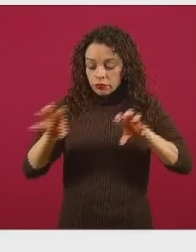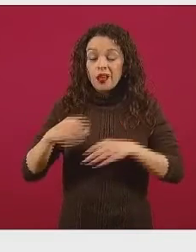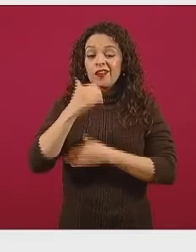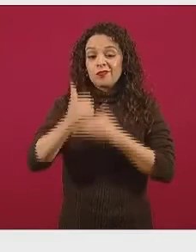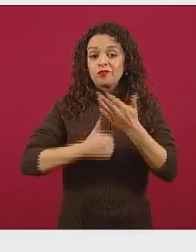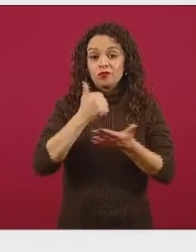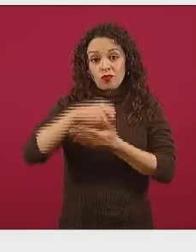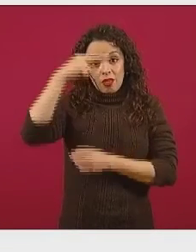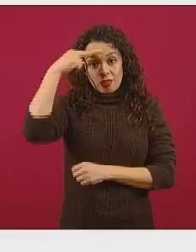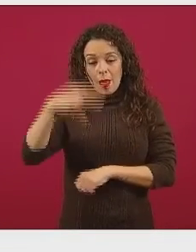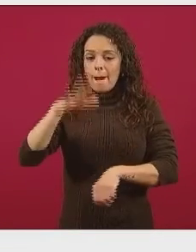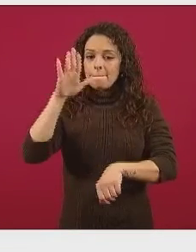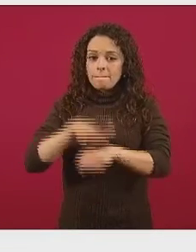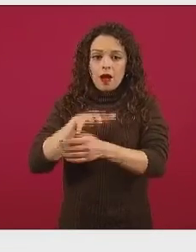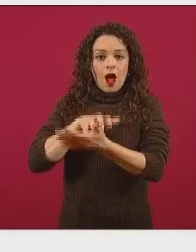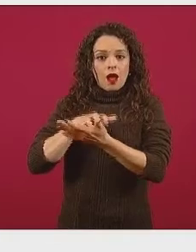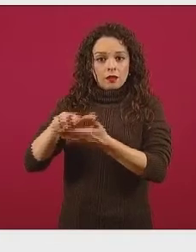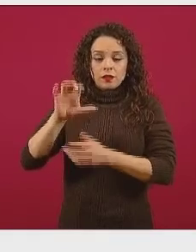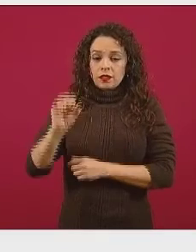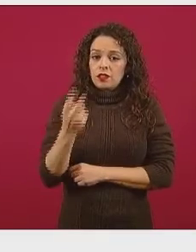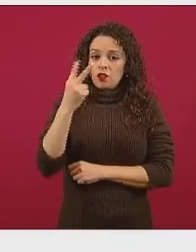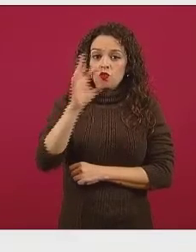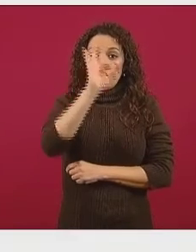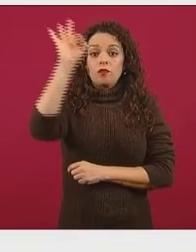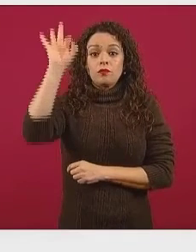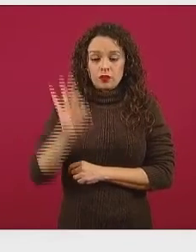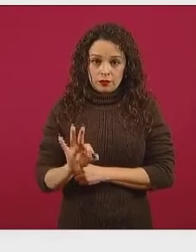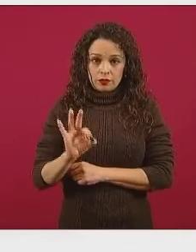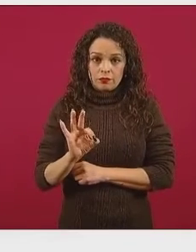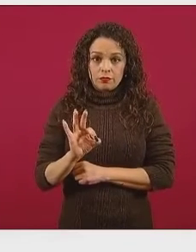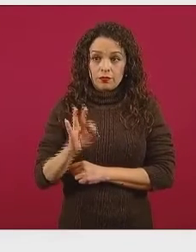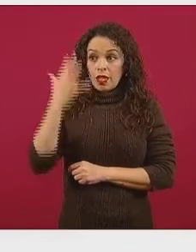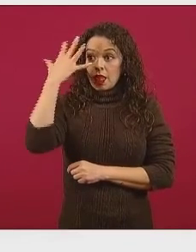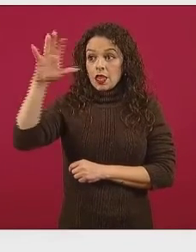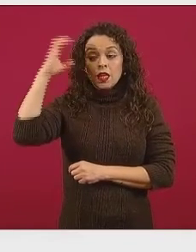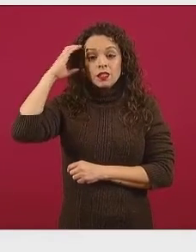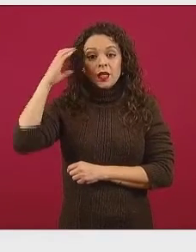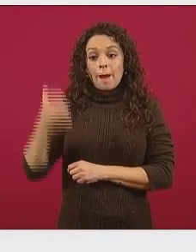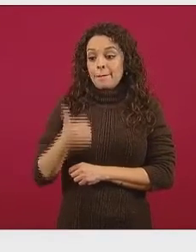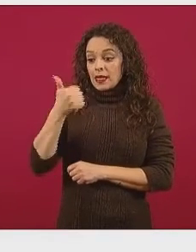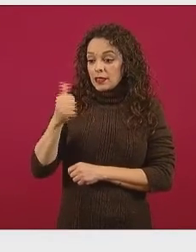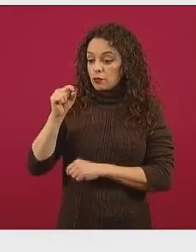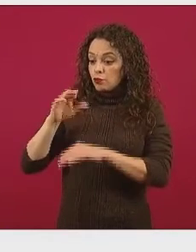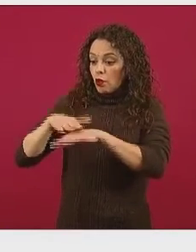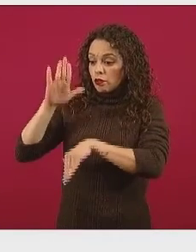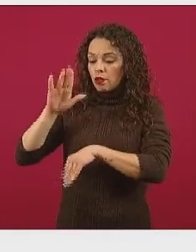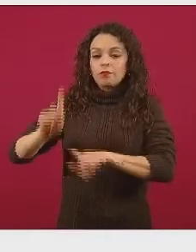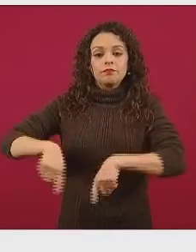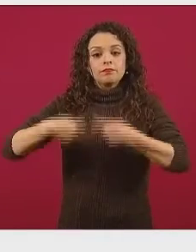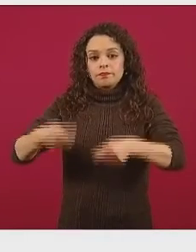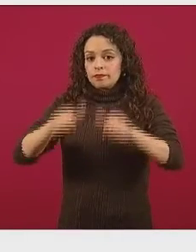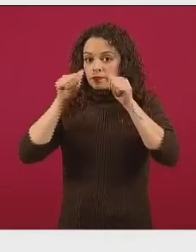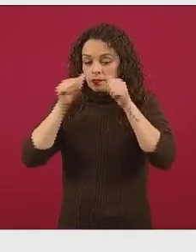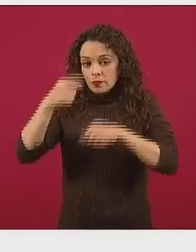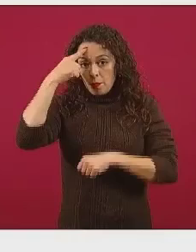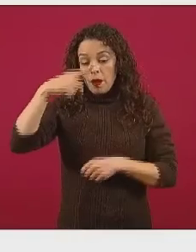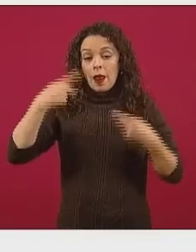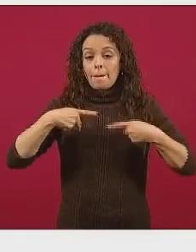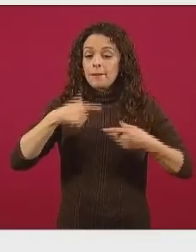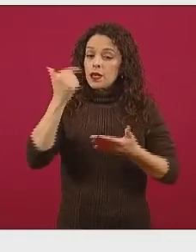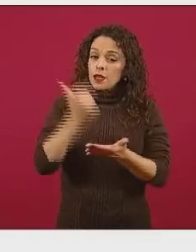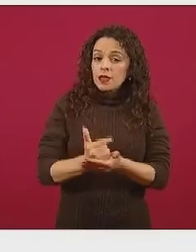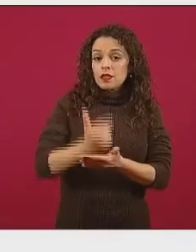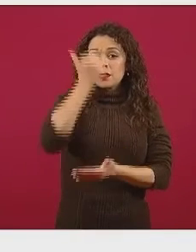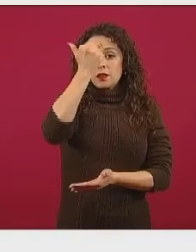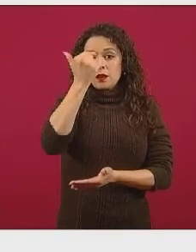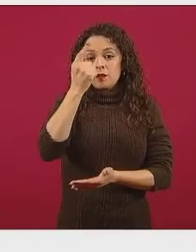mayor ocupación, 62%, más de 6 de cada 10 camas destinadas a la atención de personas críticamente enfermas por